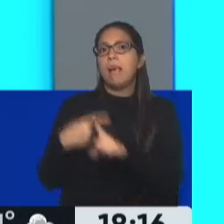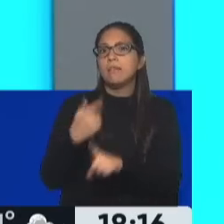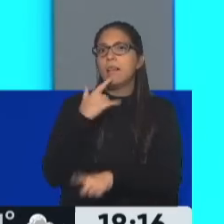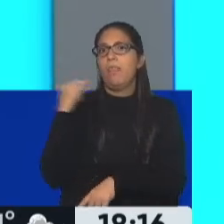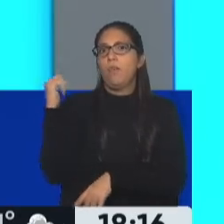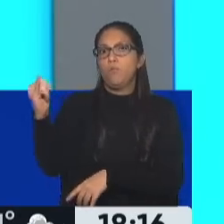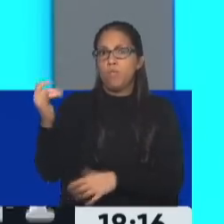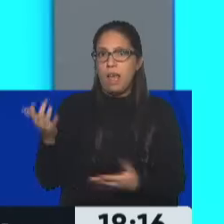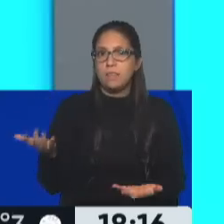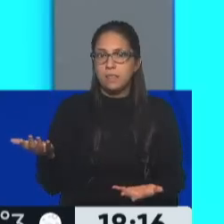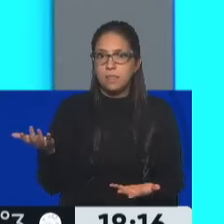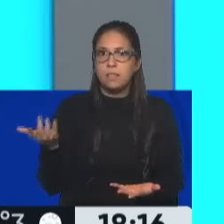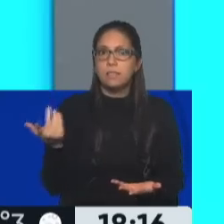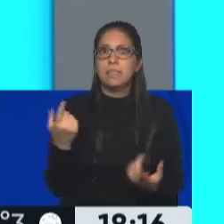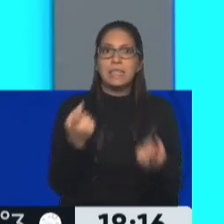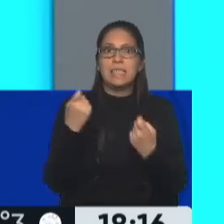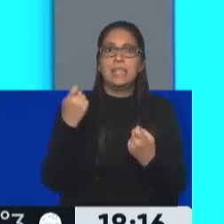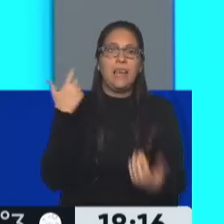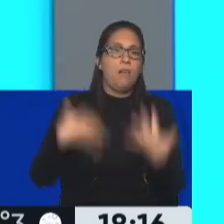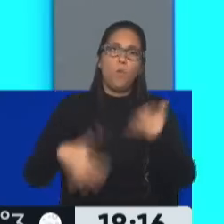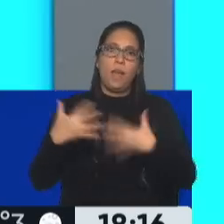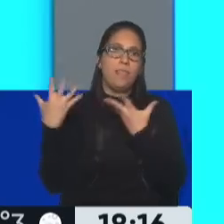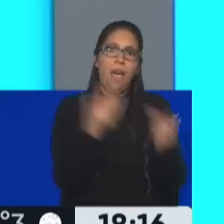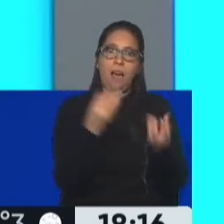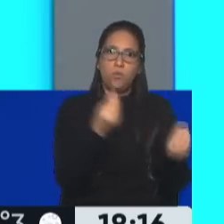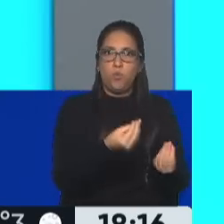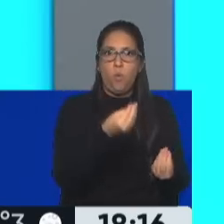la necesidad de que llegue la ayuda humanitaria en todo este